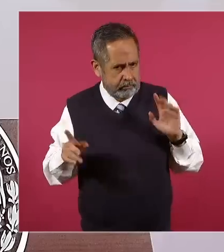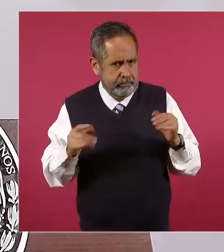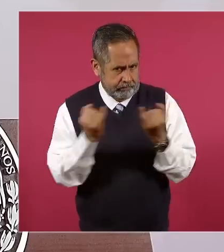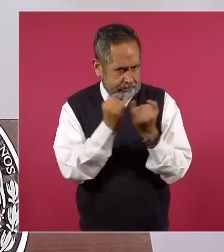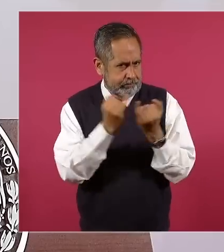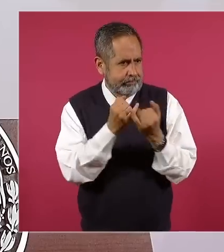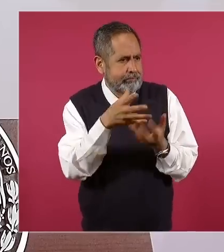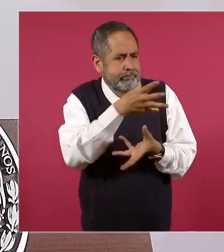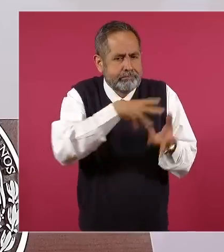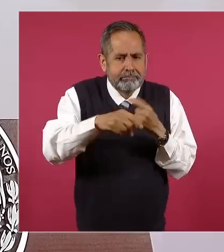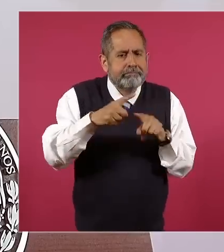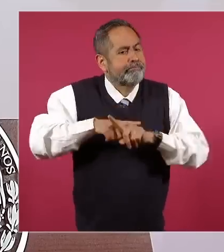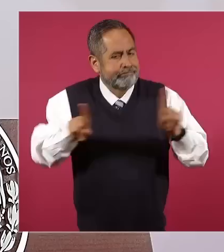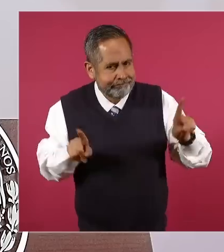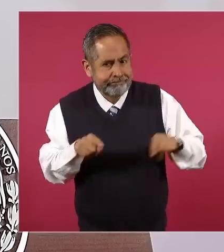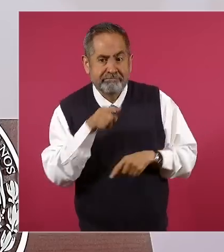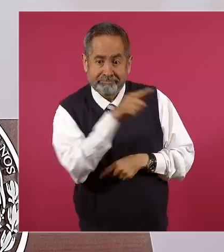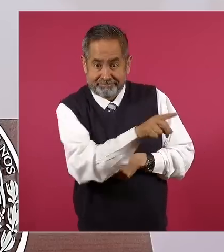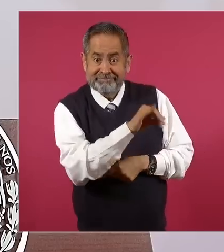vea